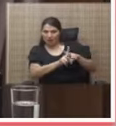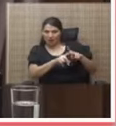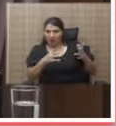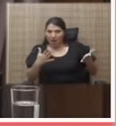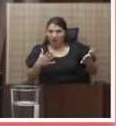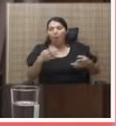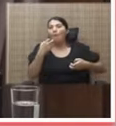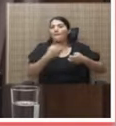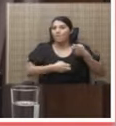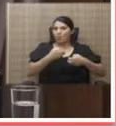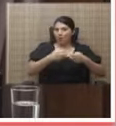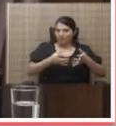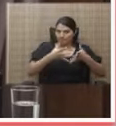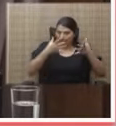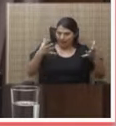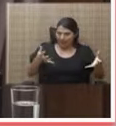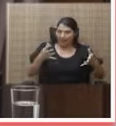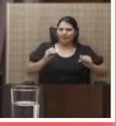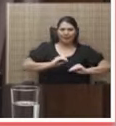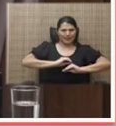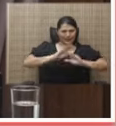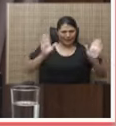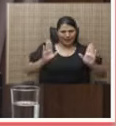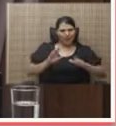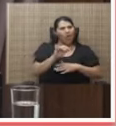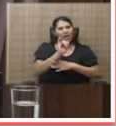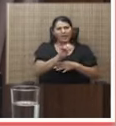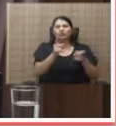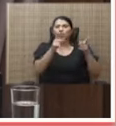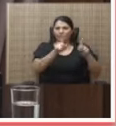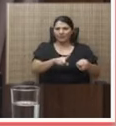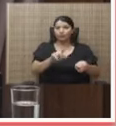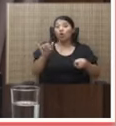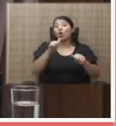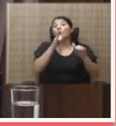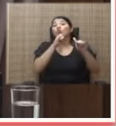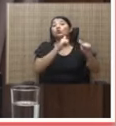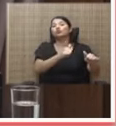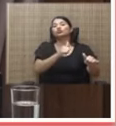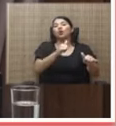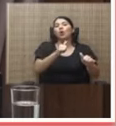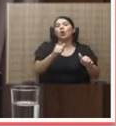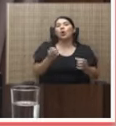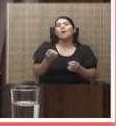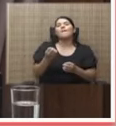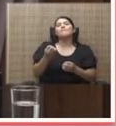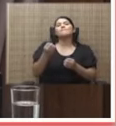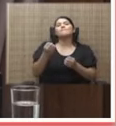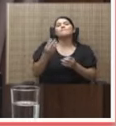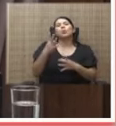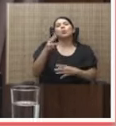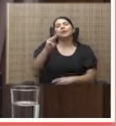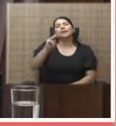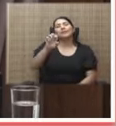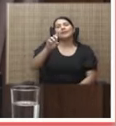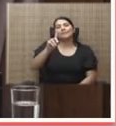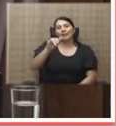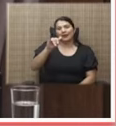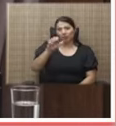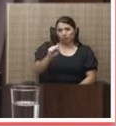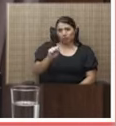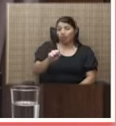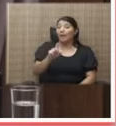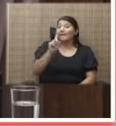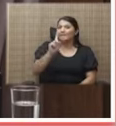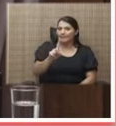ocurrió como lo denunció valientemente multimedios Solo que el involucrado no es un ministro sino el fiscal general Carlos